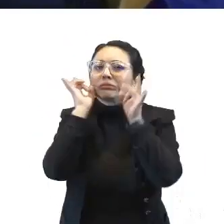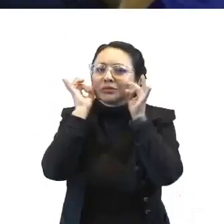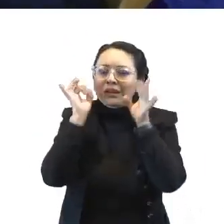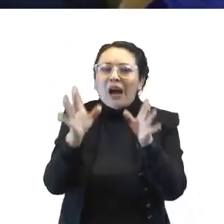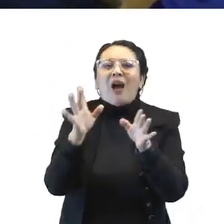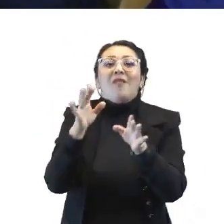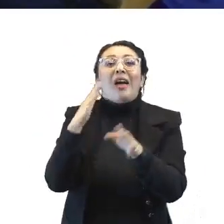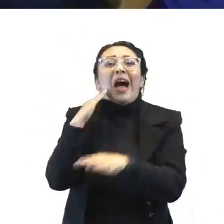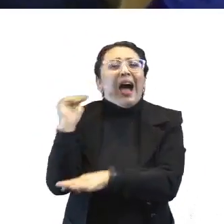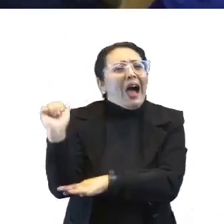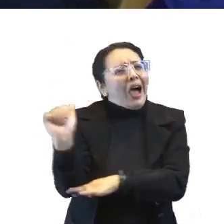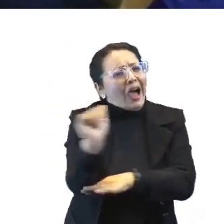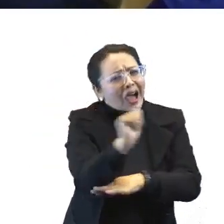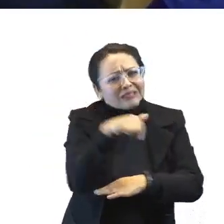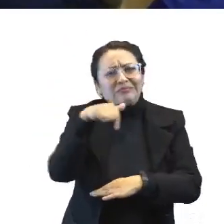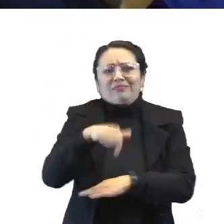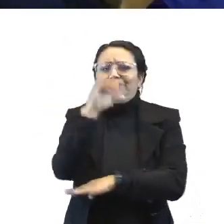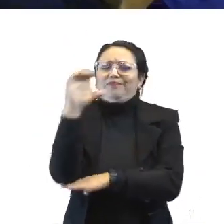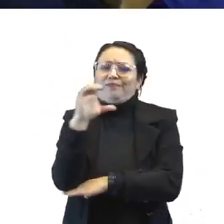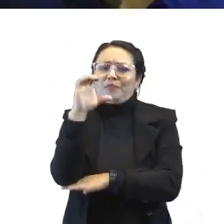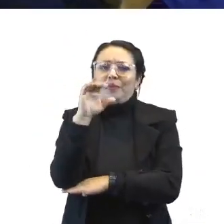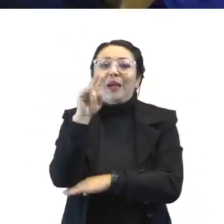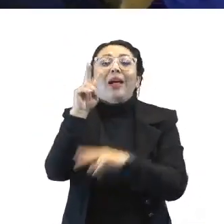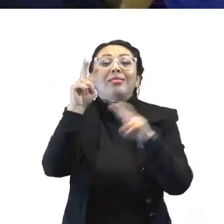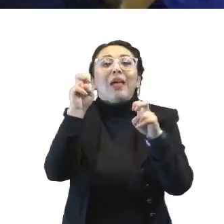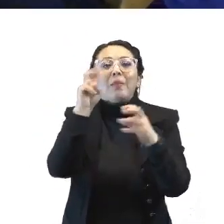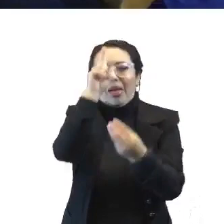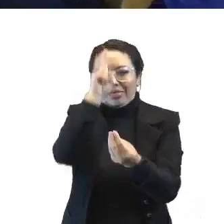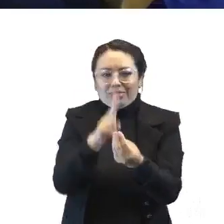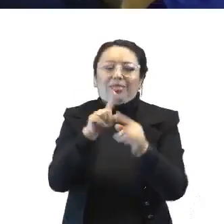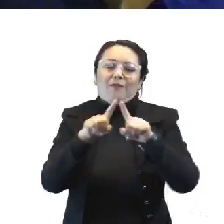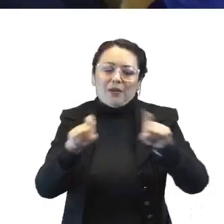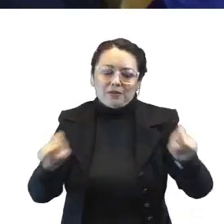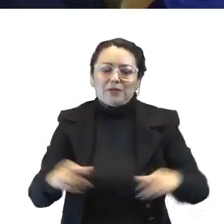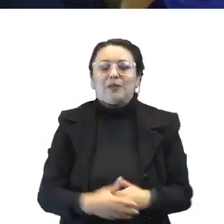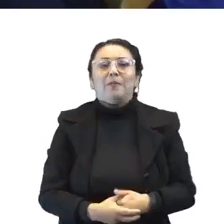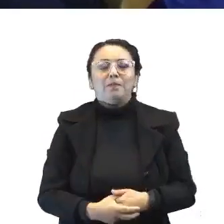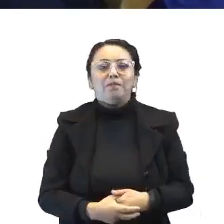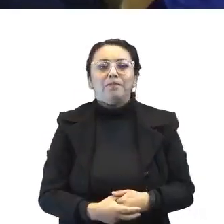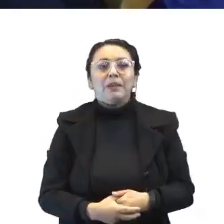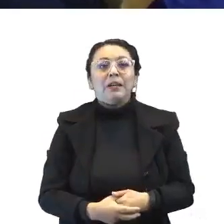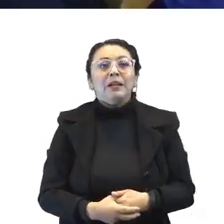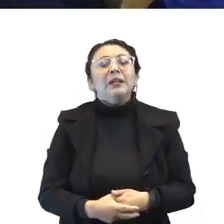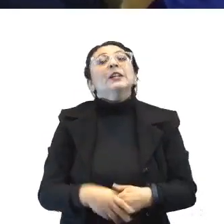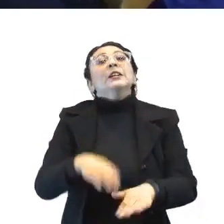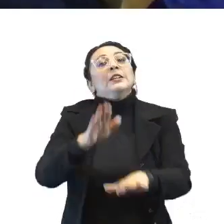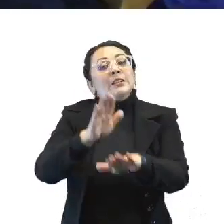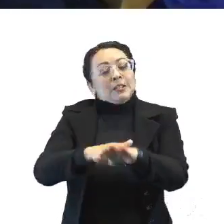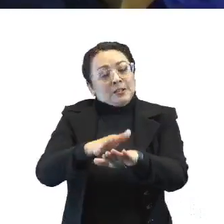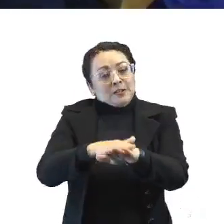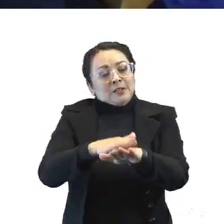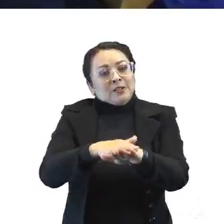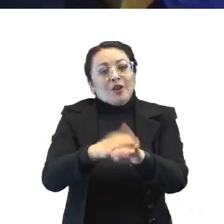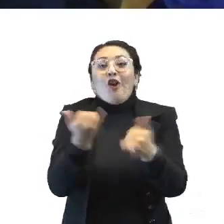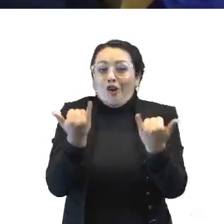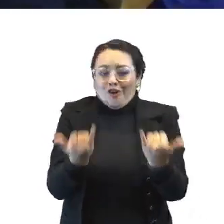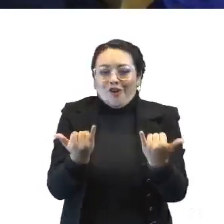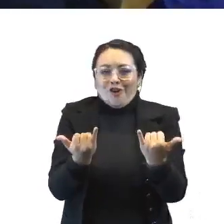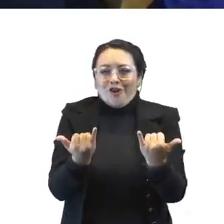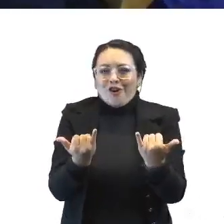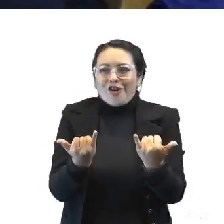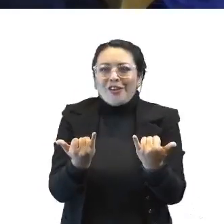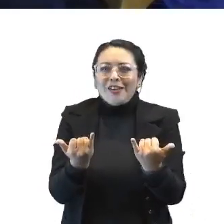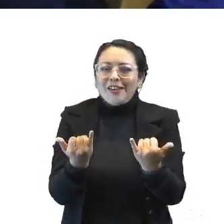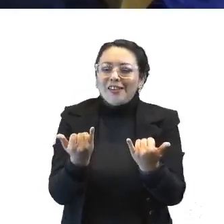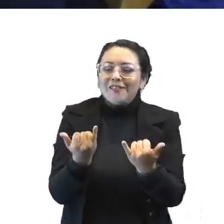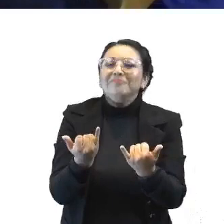las mujeres en este país en el marco de su diversidad. Tengo que decir que hoy saludamos que el día